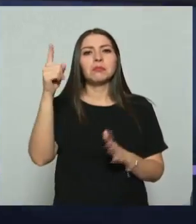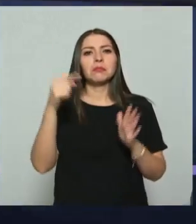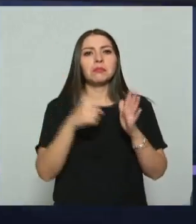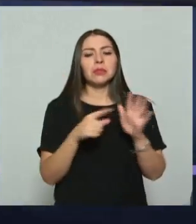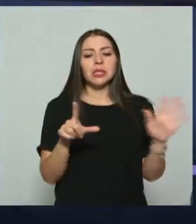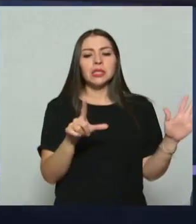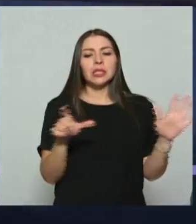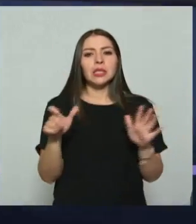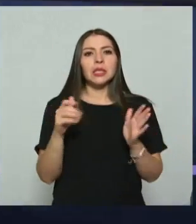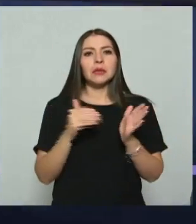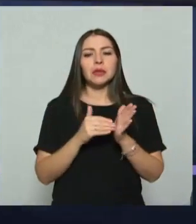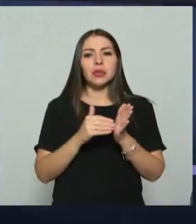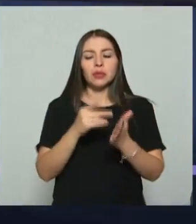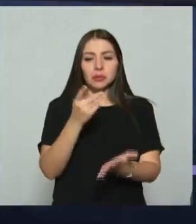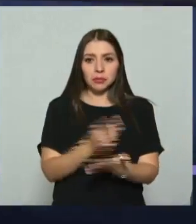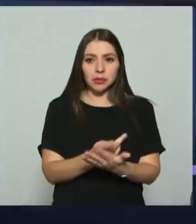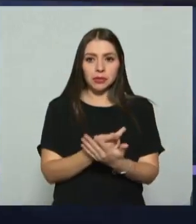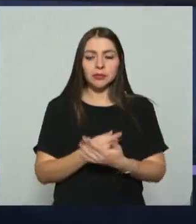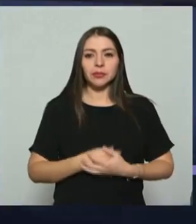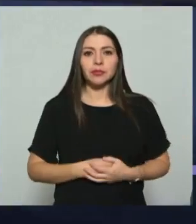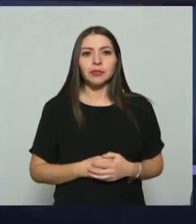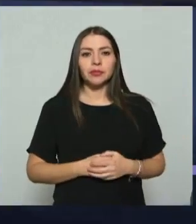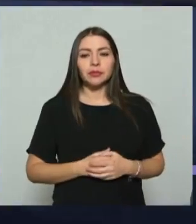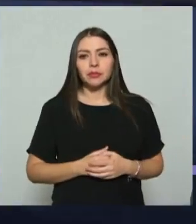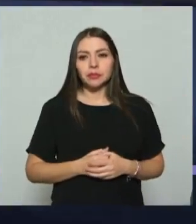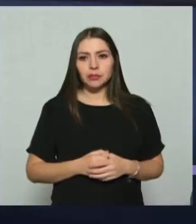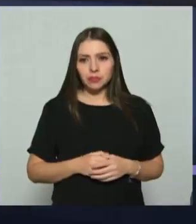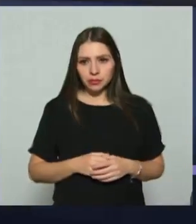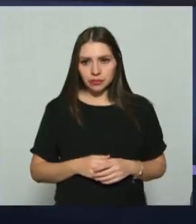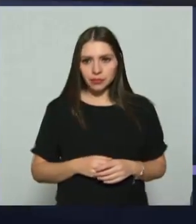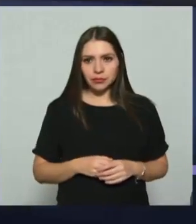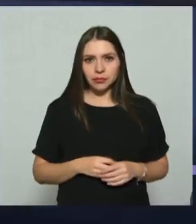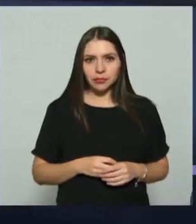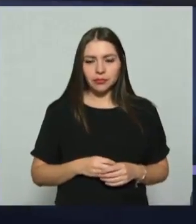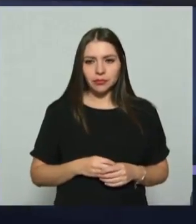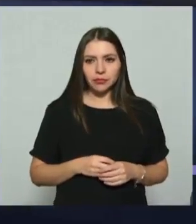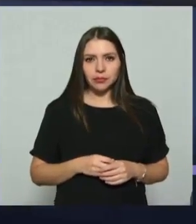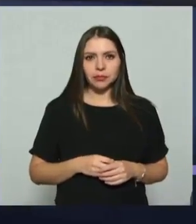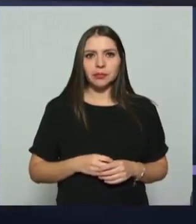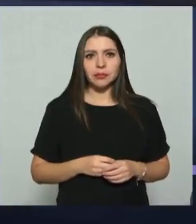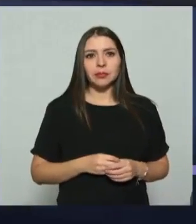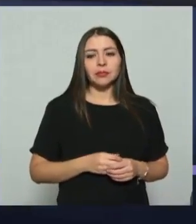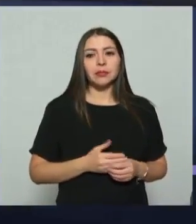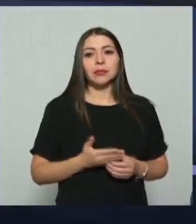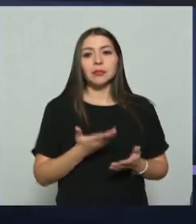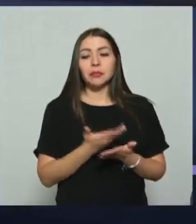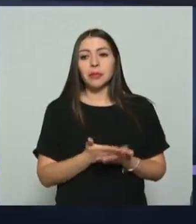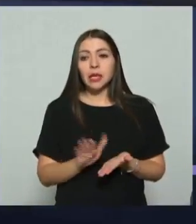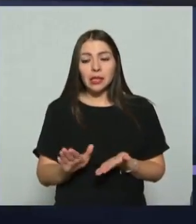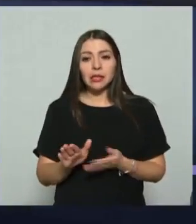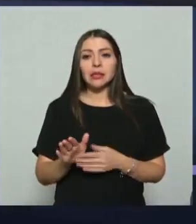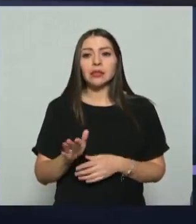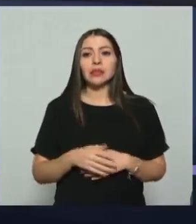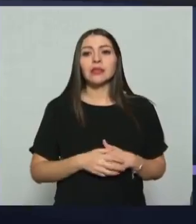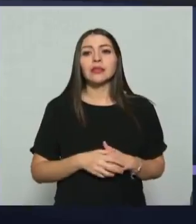de pesos. Y además se está, eso no se dice ni se menciona mucho, se